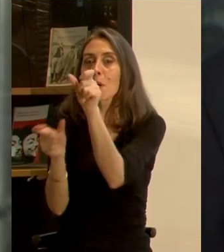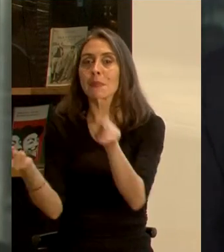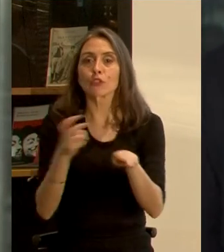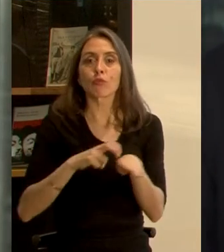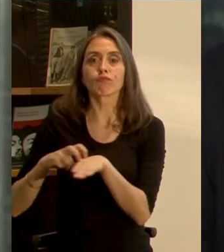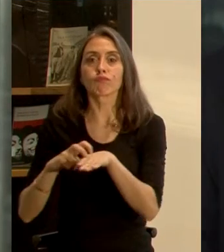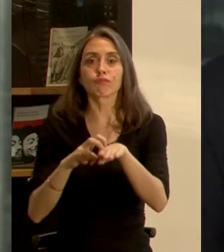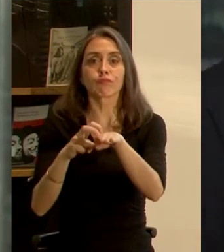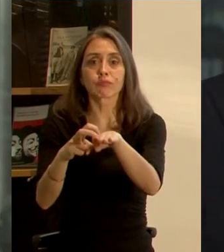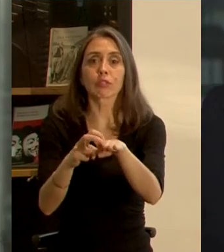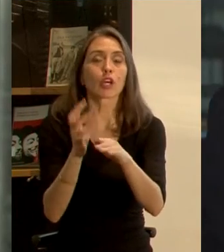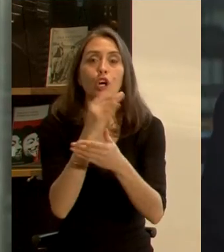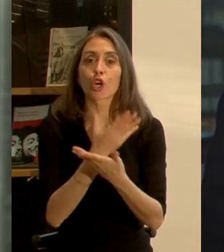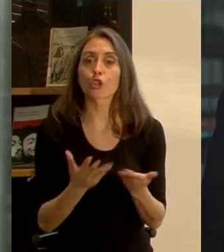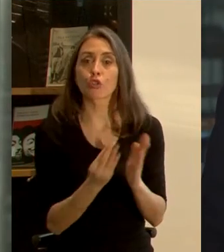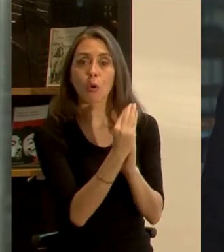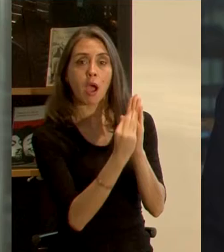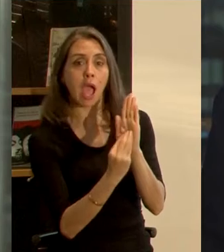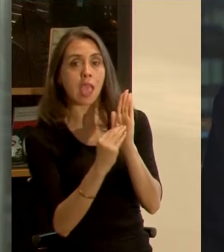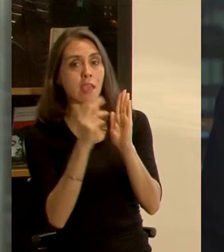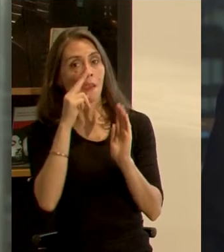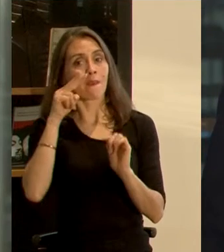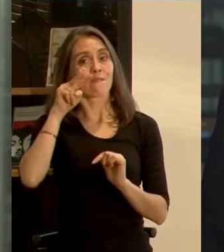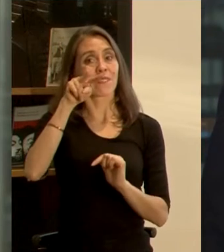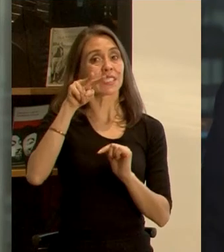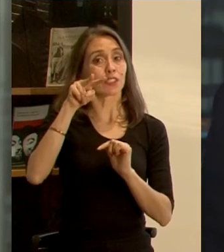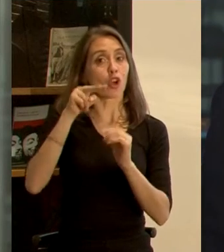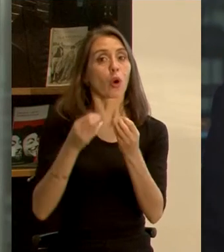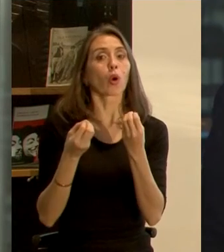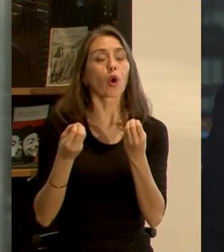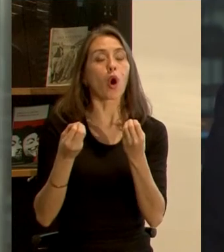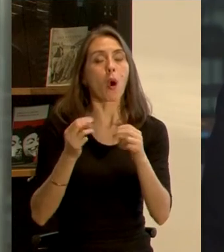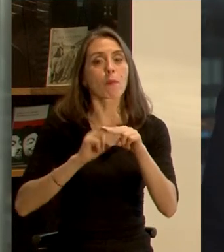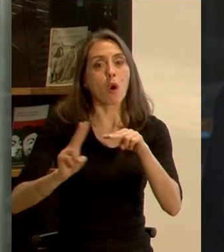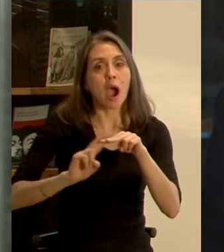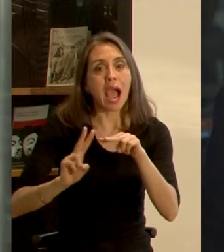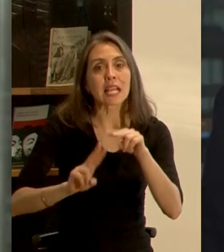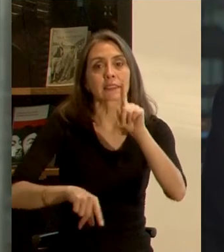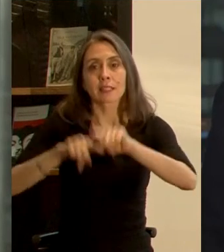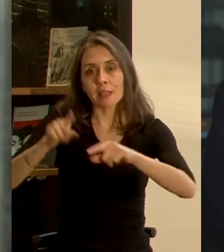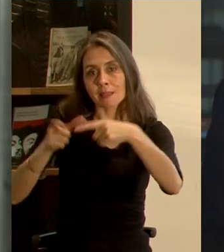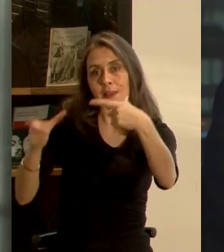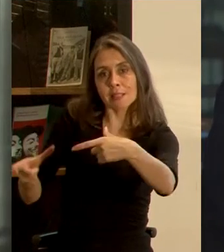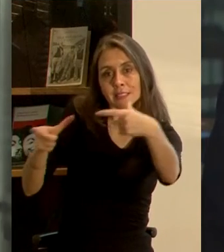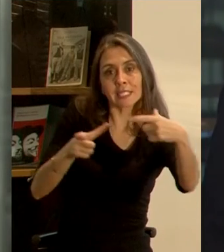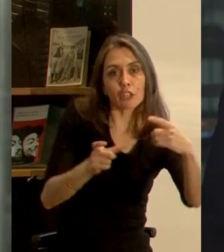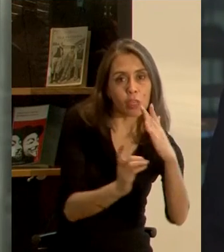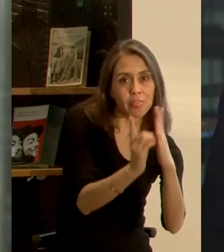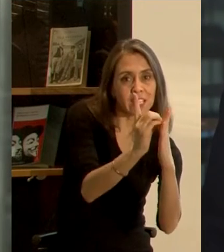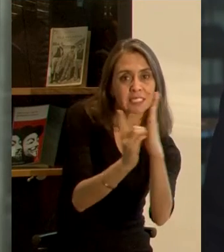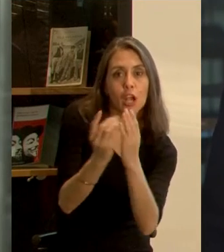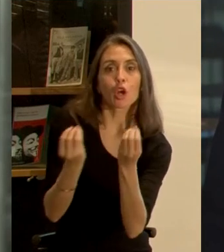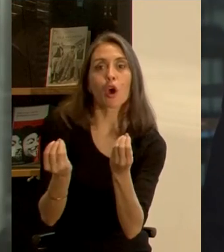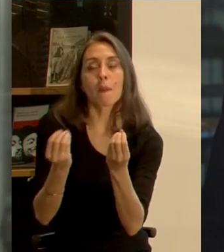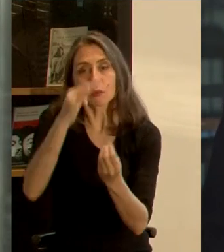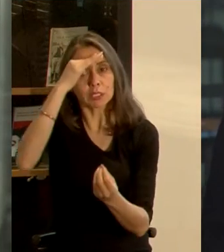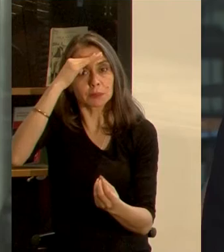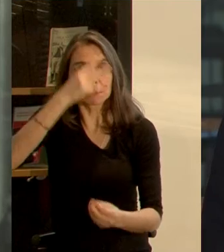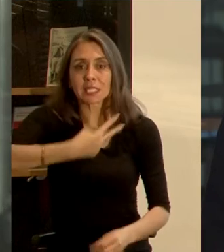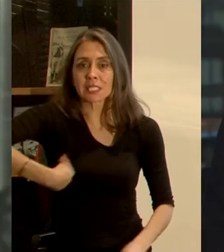falta absoluta de visión respecto a cómo desarrollar estos territorios. Entonces, ¿cuál es la experiencia